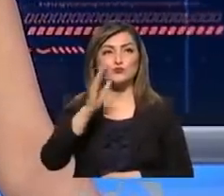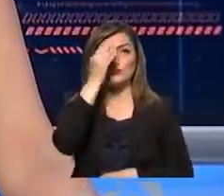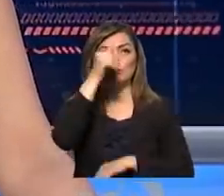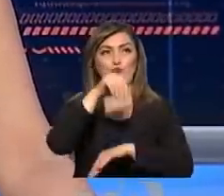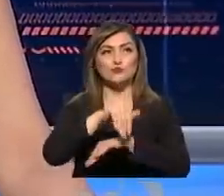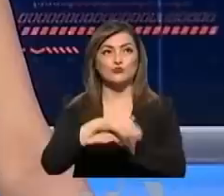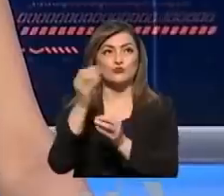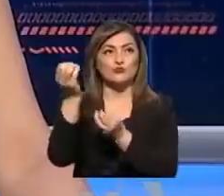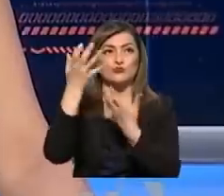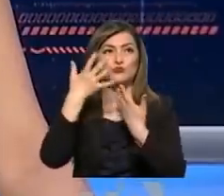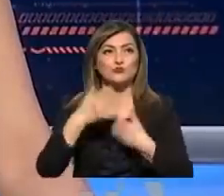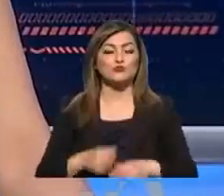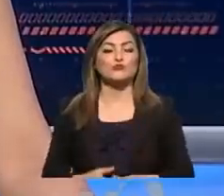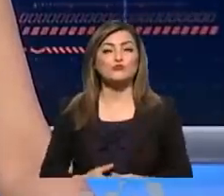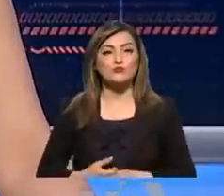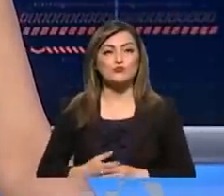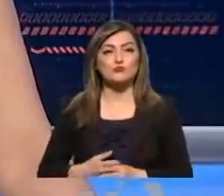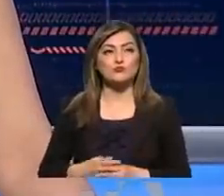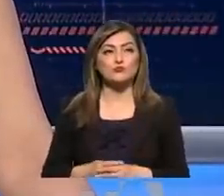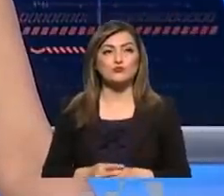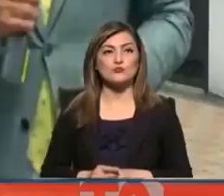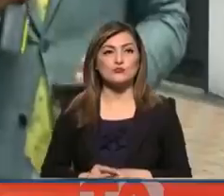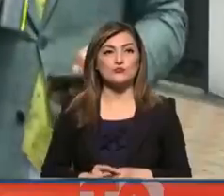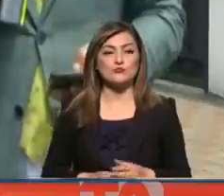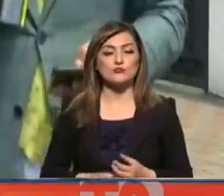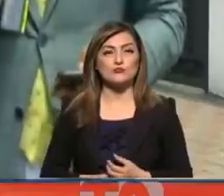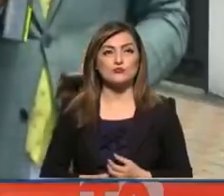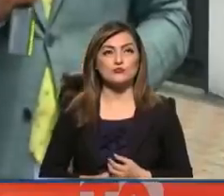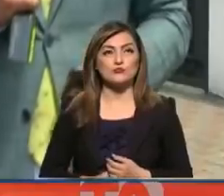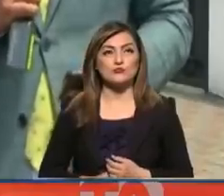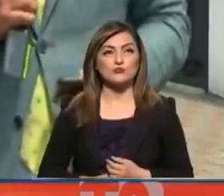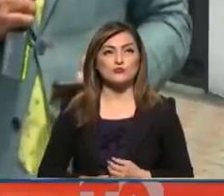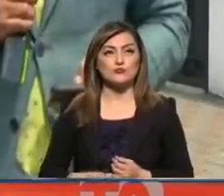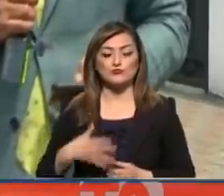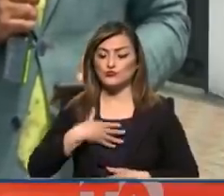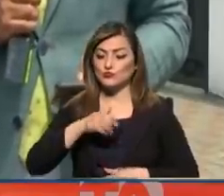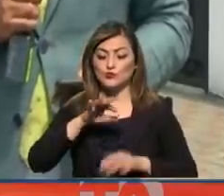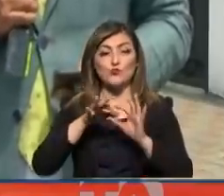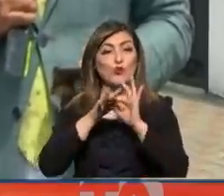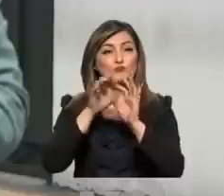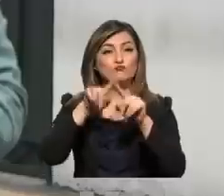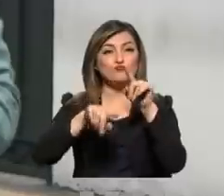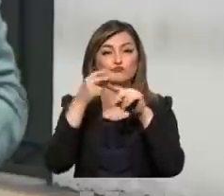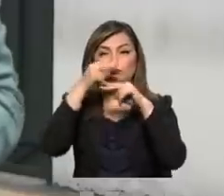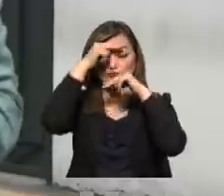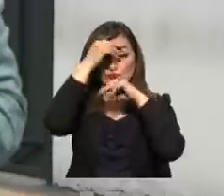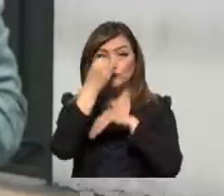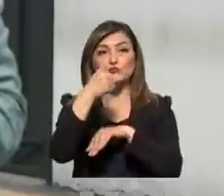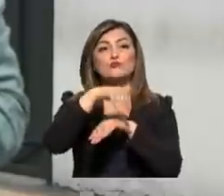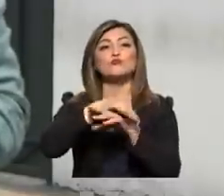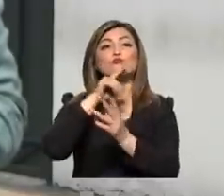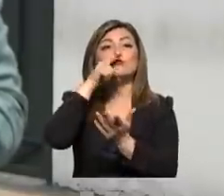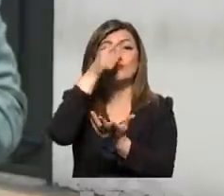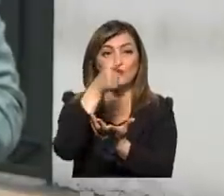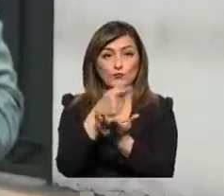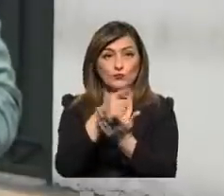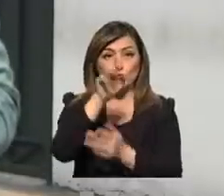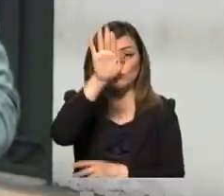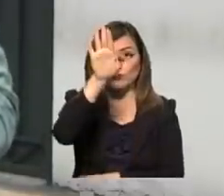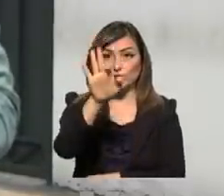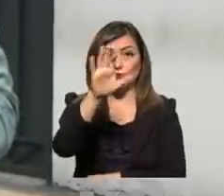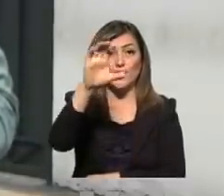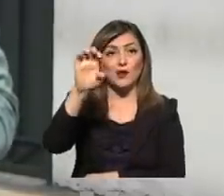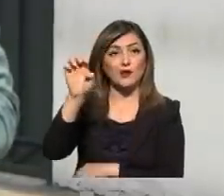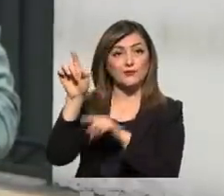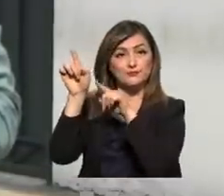buenas tardes. Adelante, por favor. Hola, ¿qué tal, compañeras, amigos televidentes? Muy buenas tardes. En efecto, el Tribunal